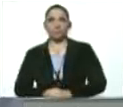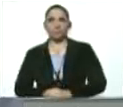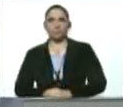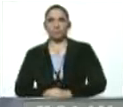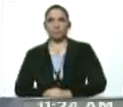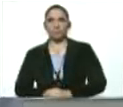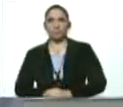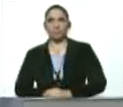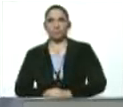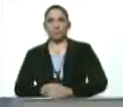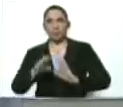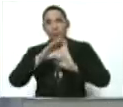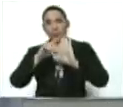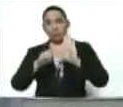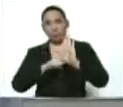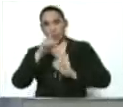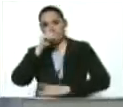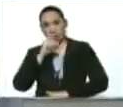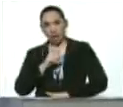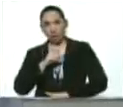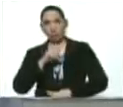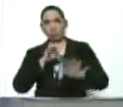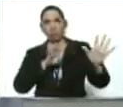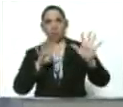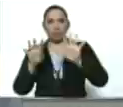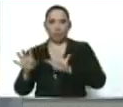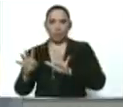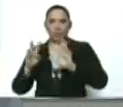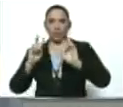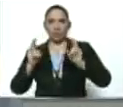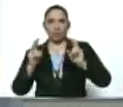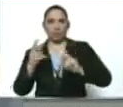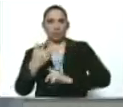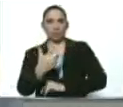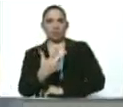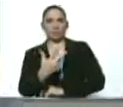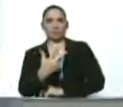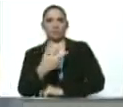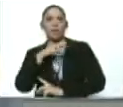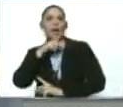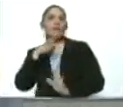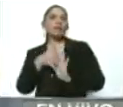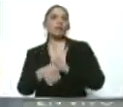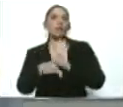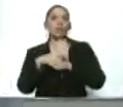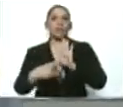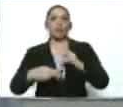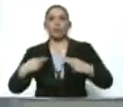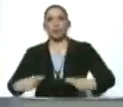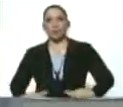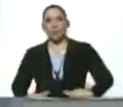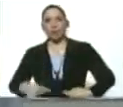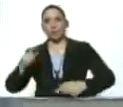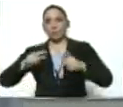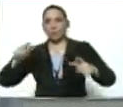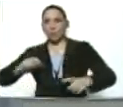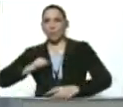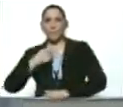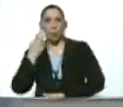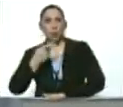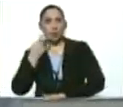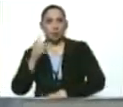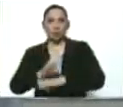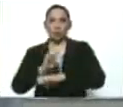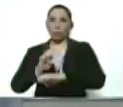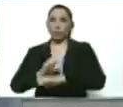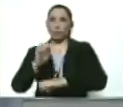la luz de la Constitución del año de 99, de su título 3, que habla de los derechos humanos civiles, políticos, económicos,